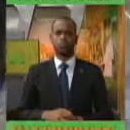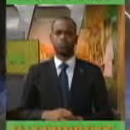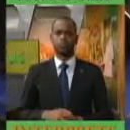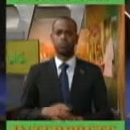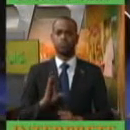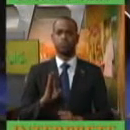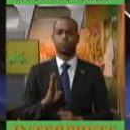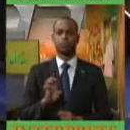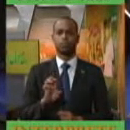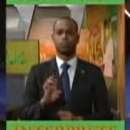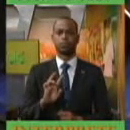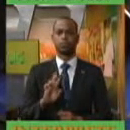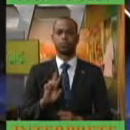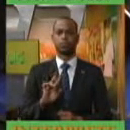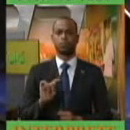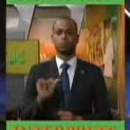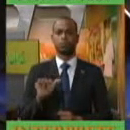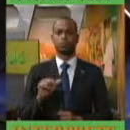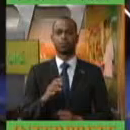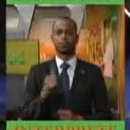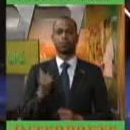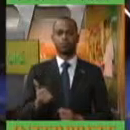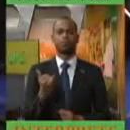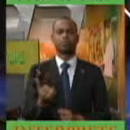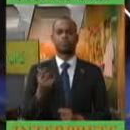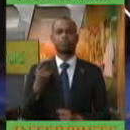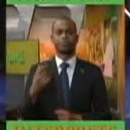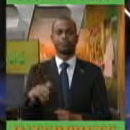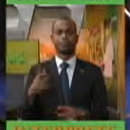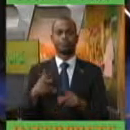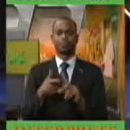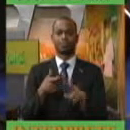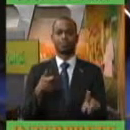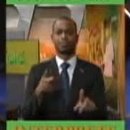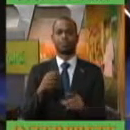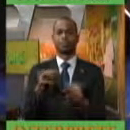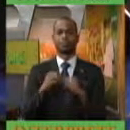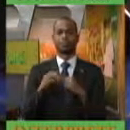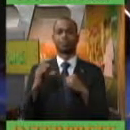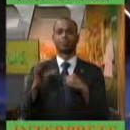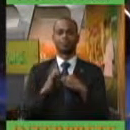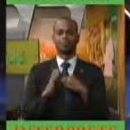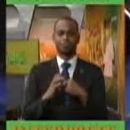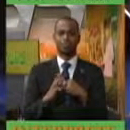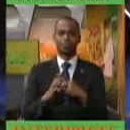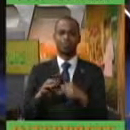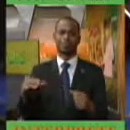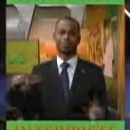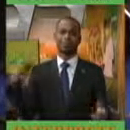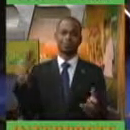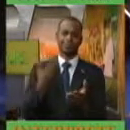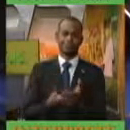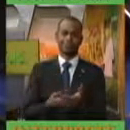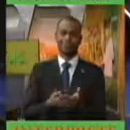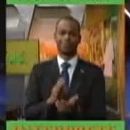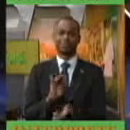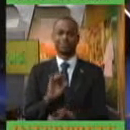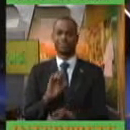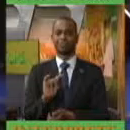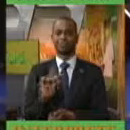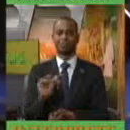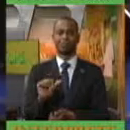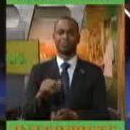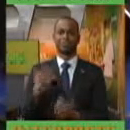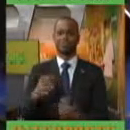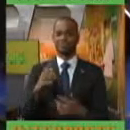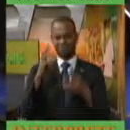Berta, señores, la estrella, acaba de llegar de Montecristi, ¿verdad? Imagino. Así acabadita bien. De llegar de Montecristi, nos dice